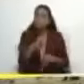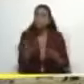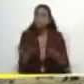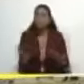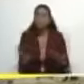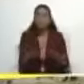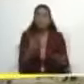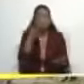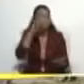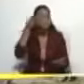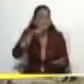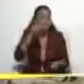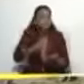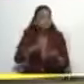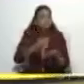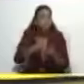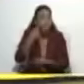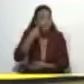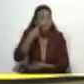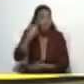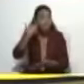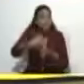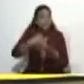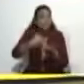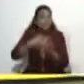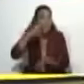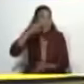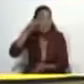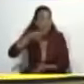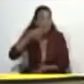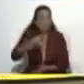Hemos sido testigos de una batalla